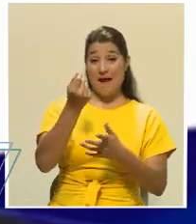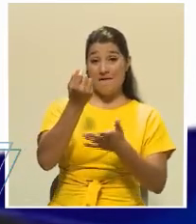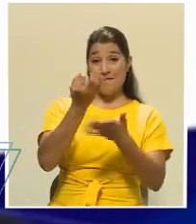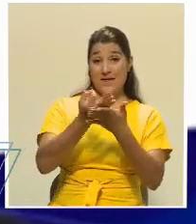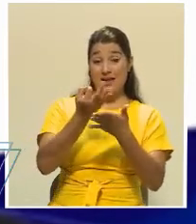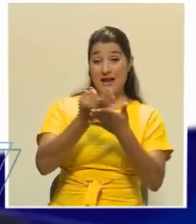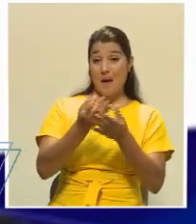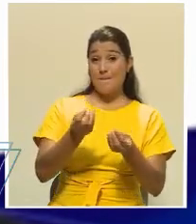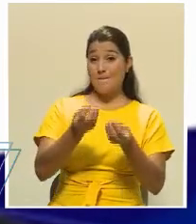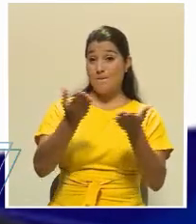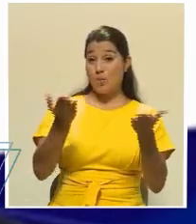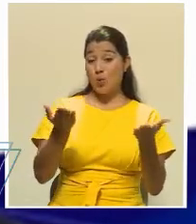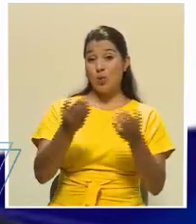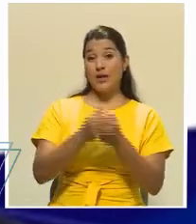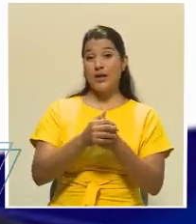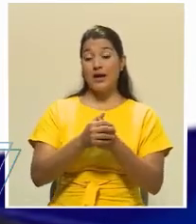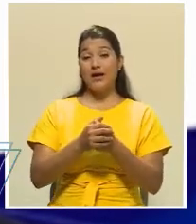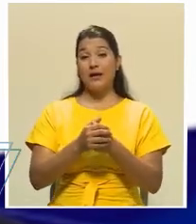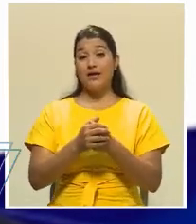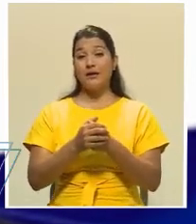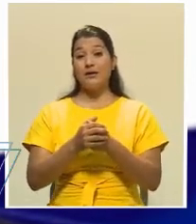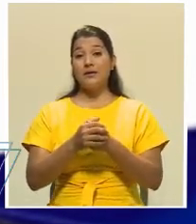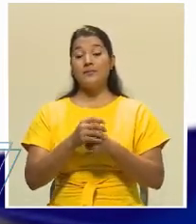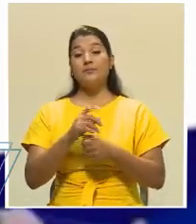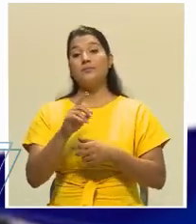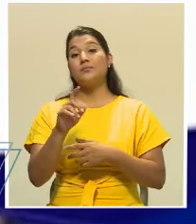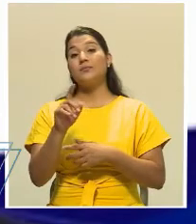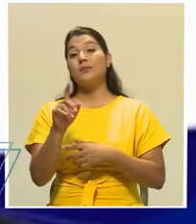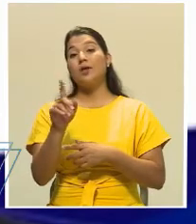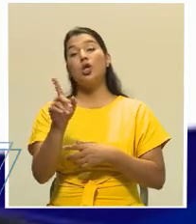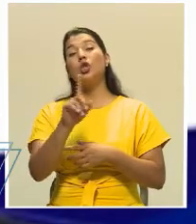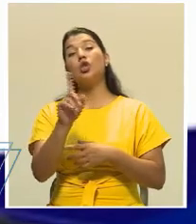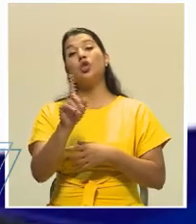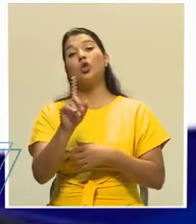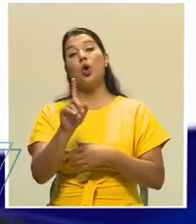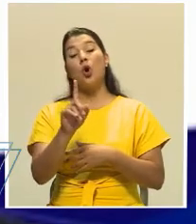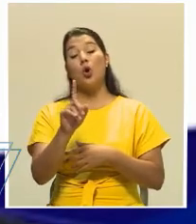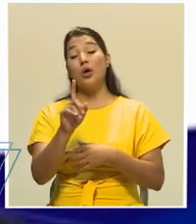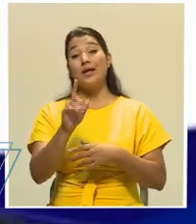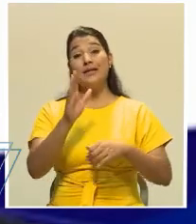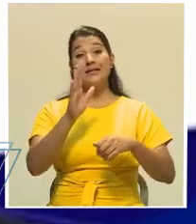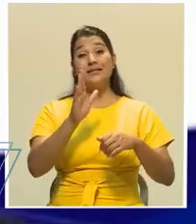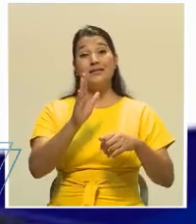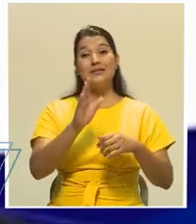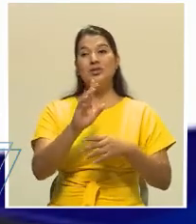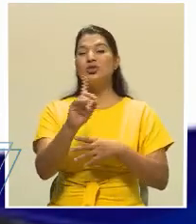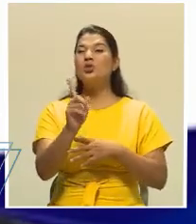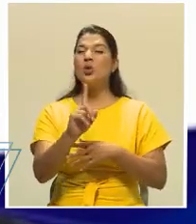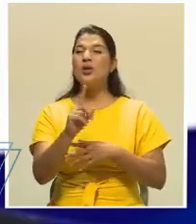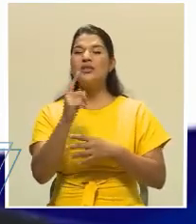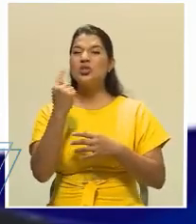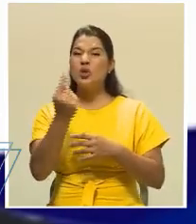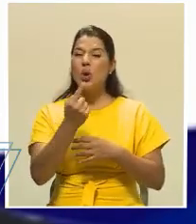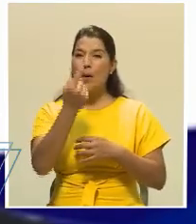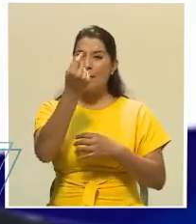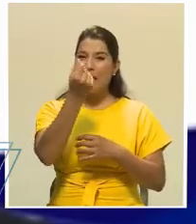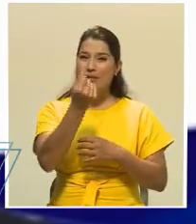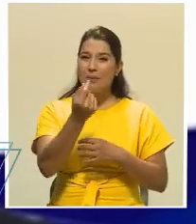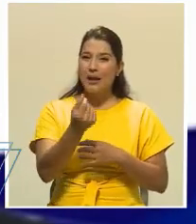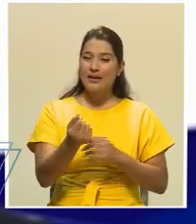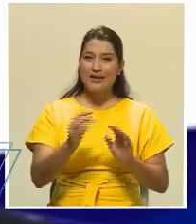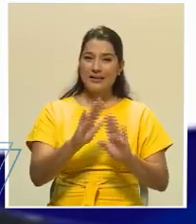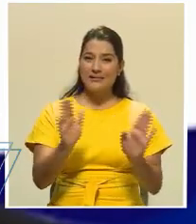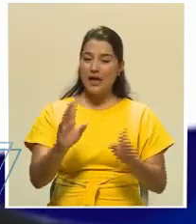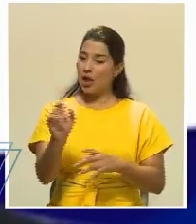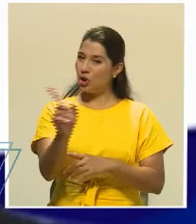públicas no es un fin en sí mismo, no es la finanza por la finanza, ni la plata por la plata. Esto es un tema de